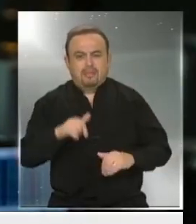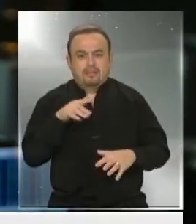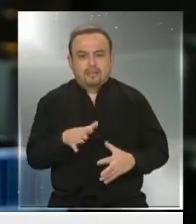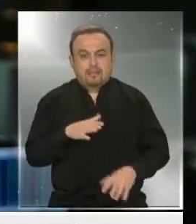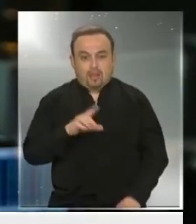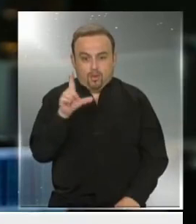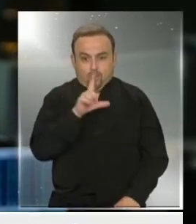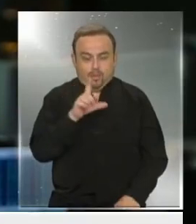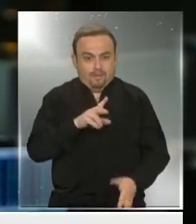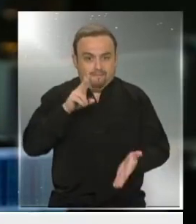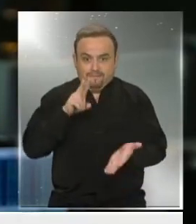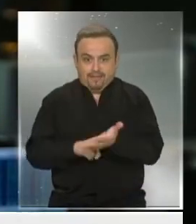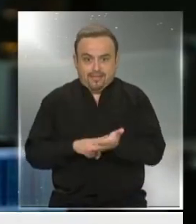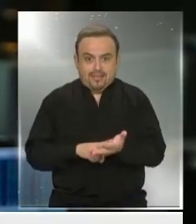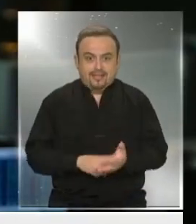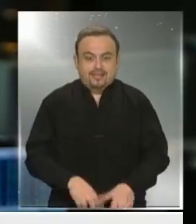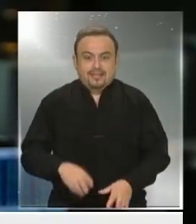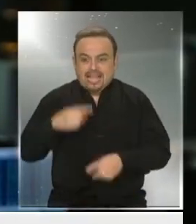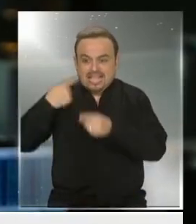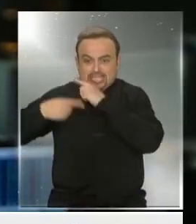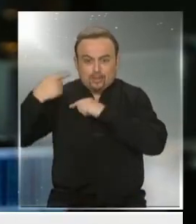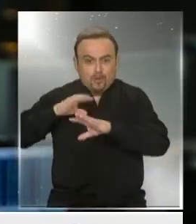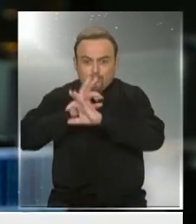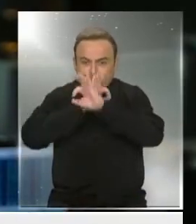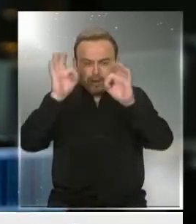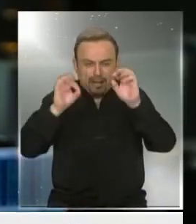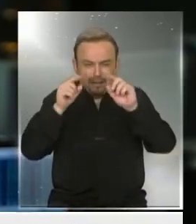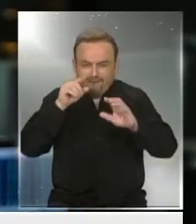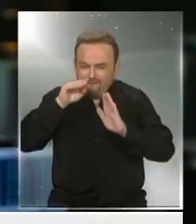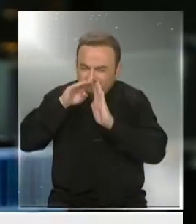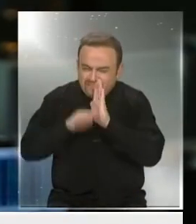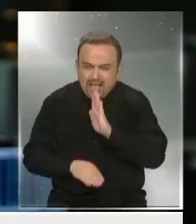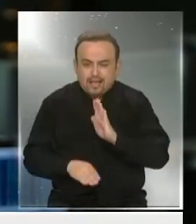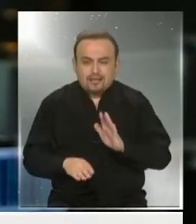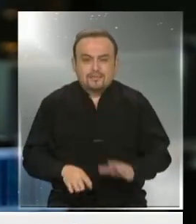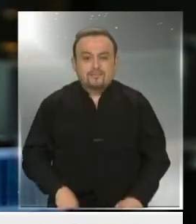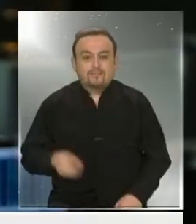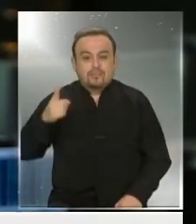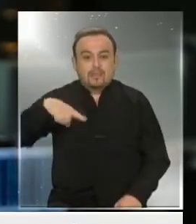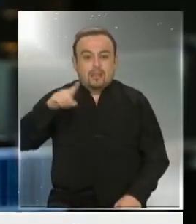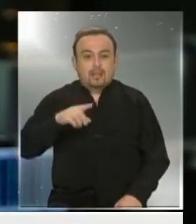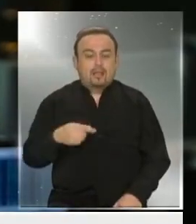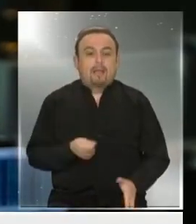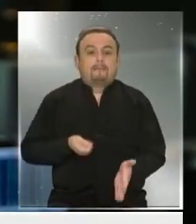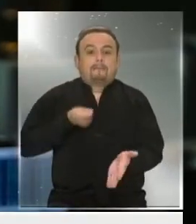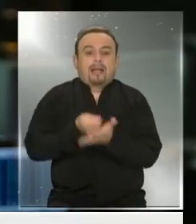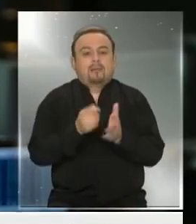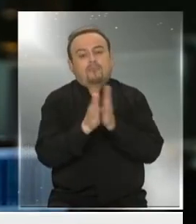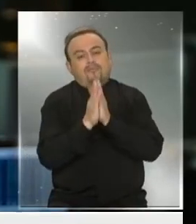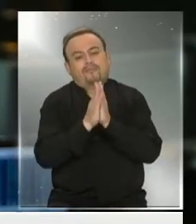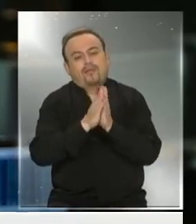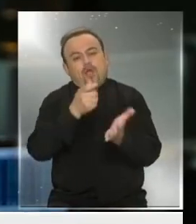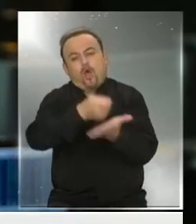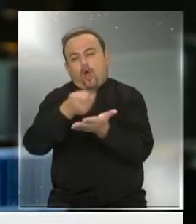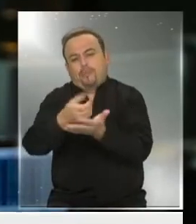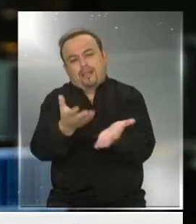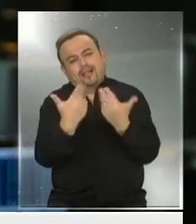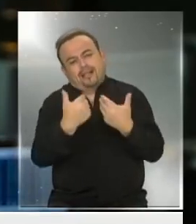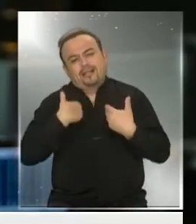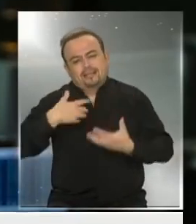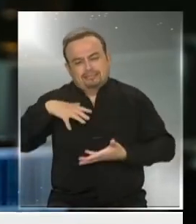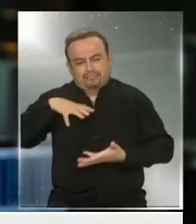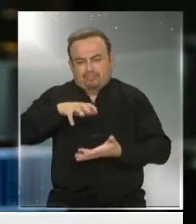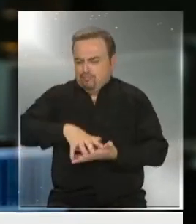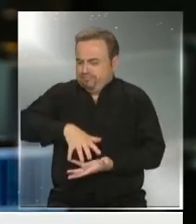que llegó este lunes la verdad a niveles históricos tan bajos incluso que los inversores están pagando para encontrar compradores en